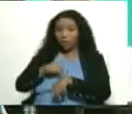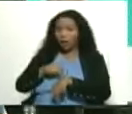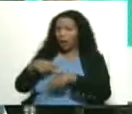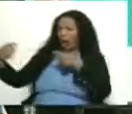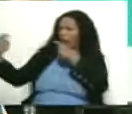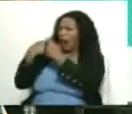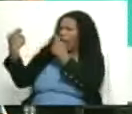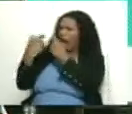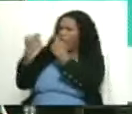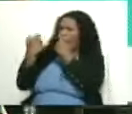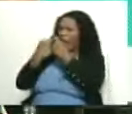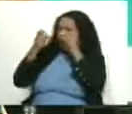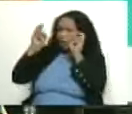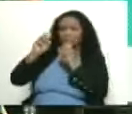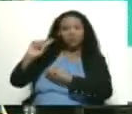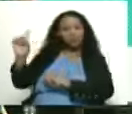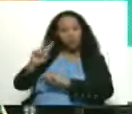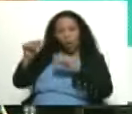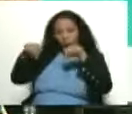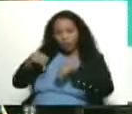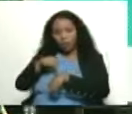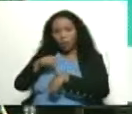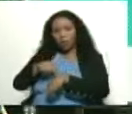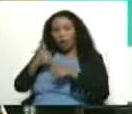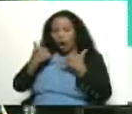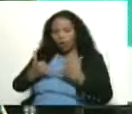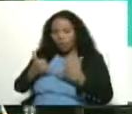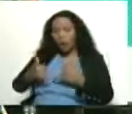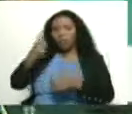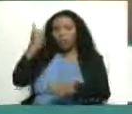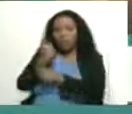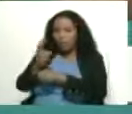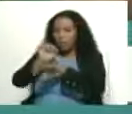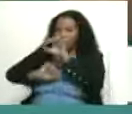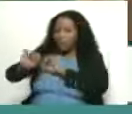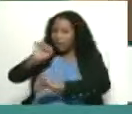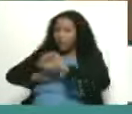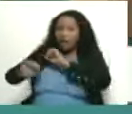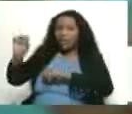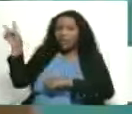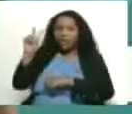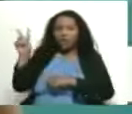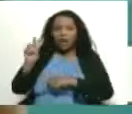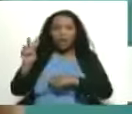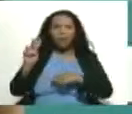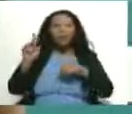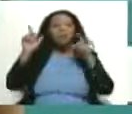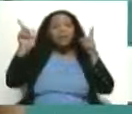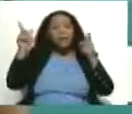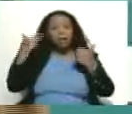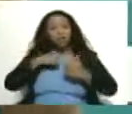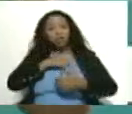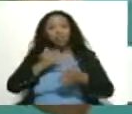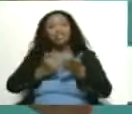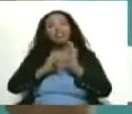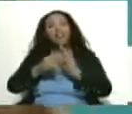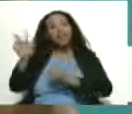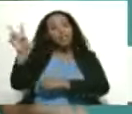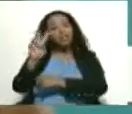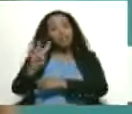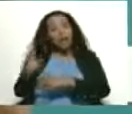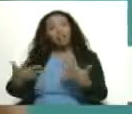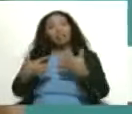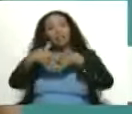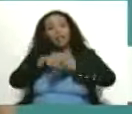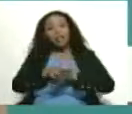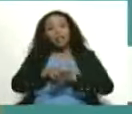peleando por tonterías, es momento de defender la patria, de defender la soberanía, defender la dignidad de ser venezolanos, de defender la